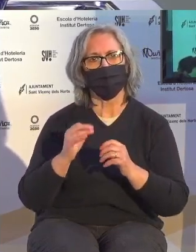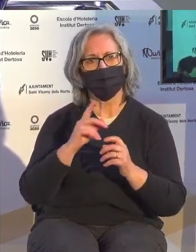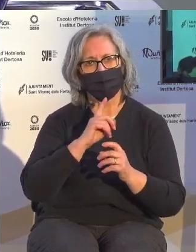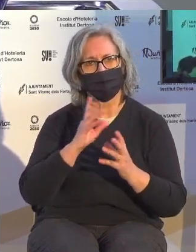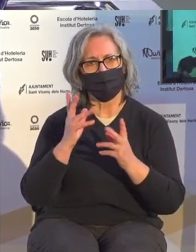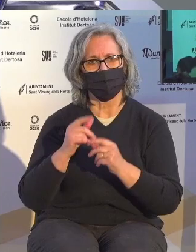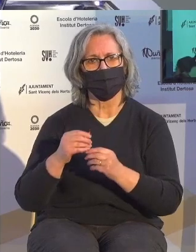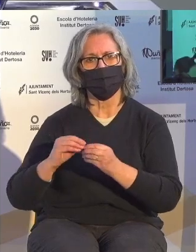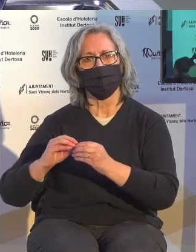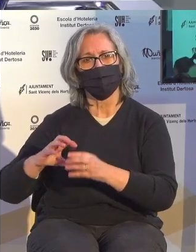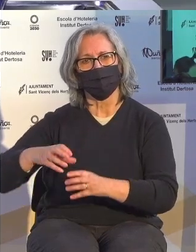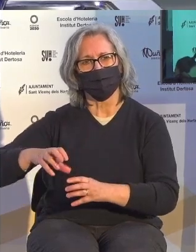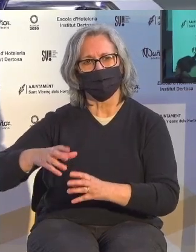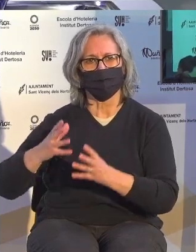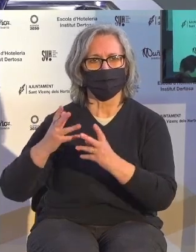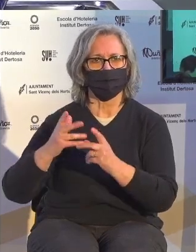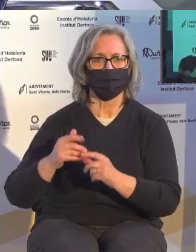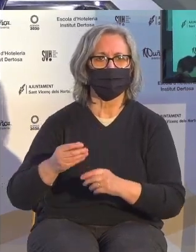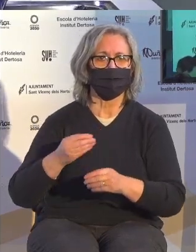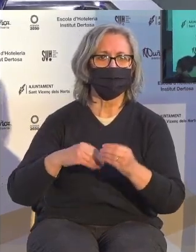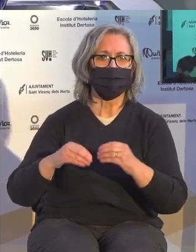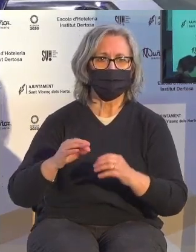y eso se va al congelador